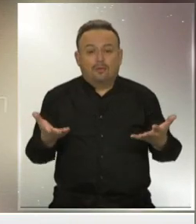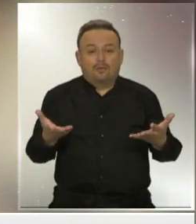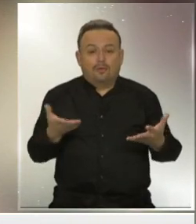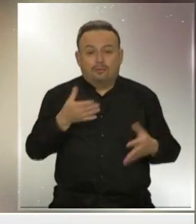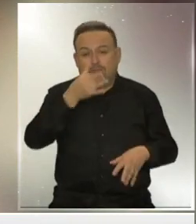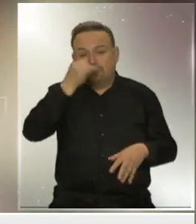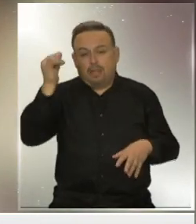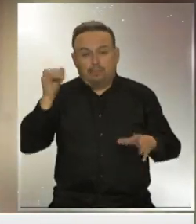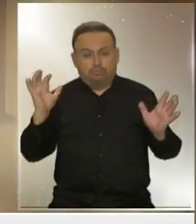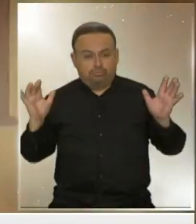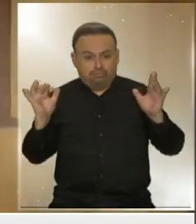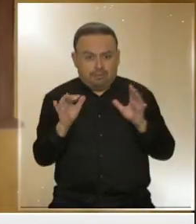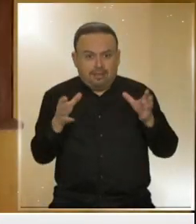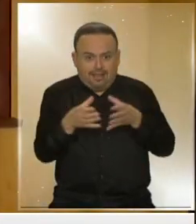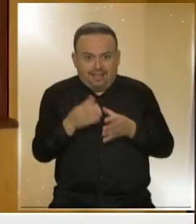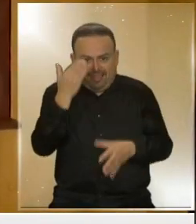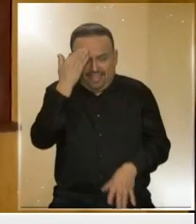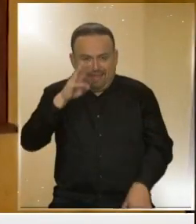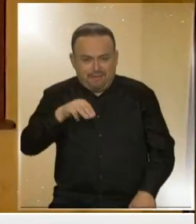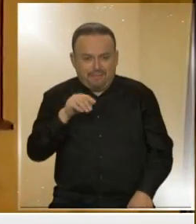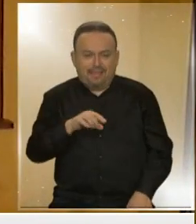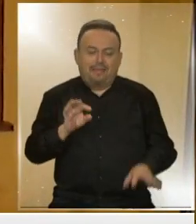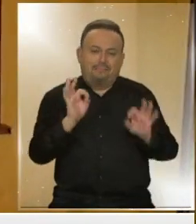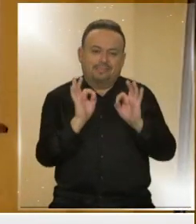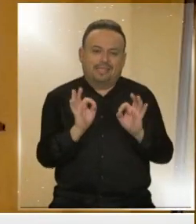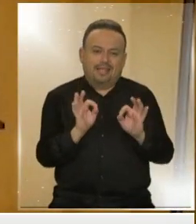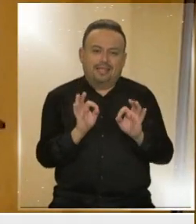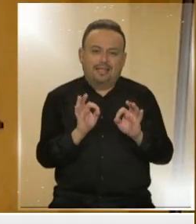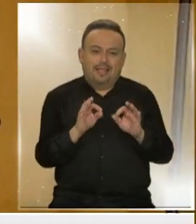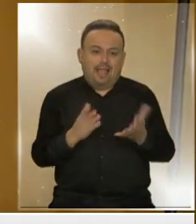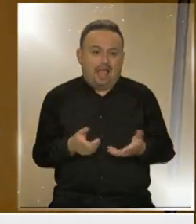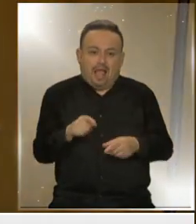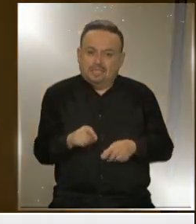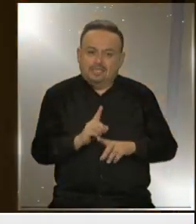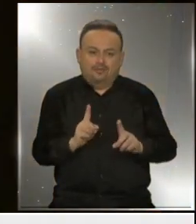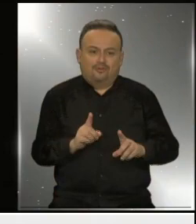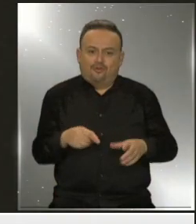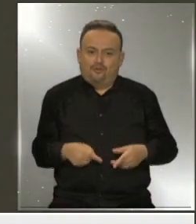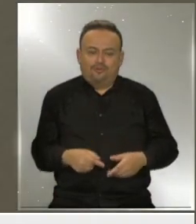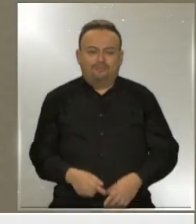nos juntábamos, pero ese día era un día especial. Y no va a ser así.